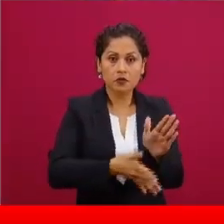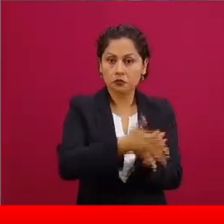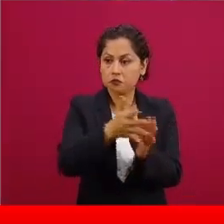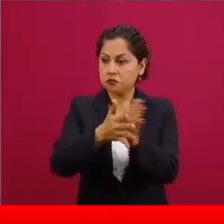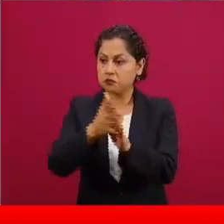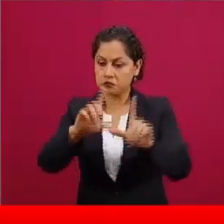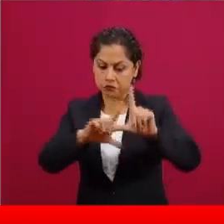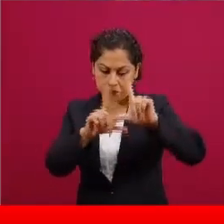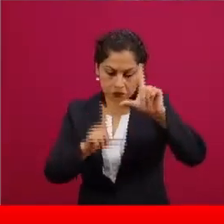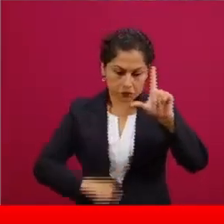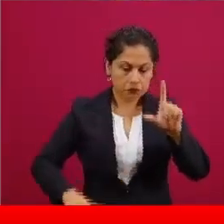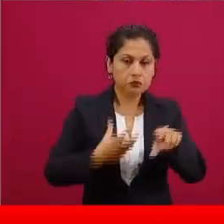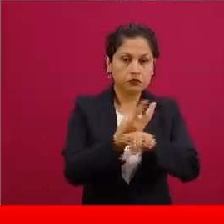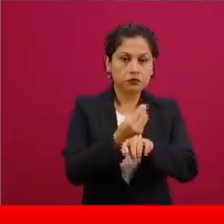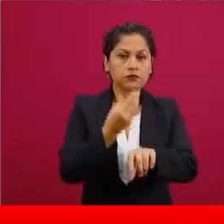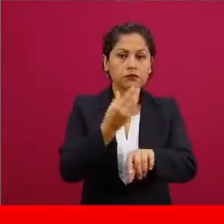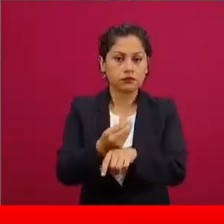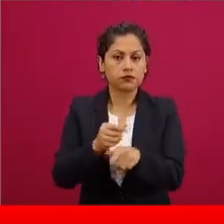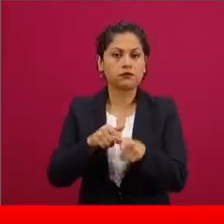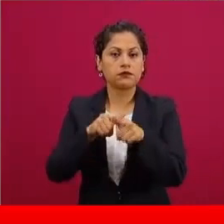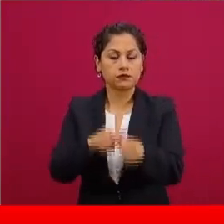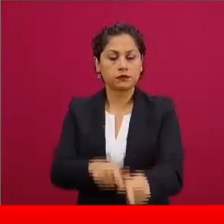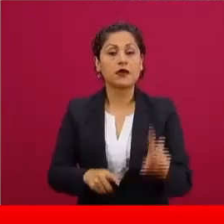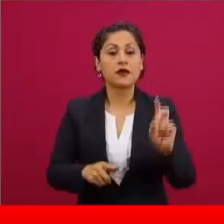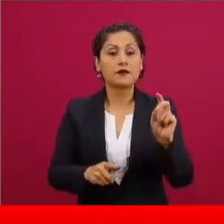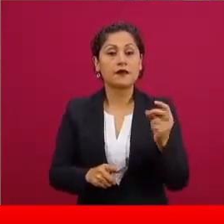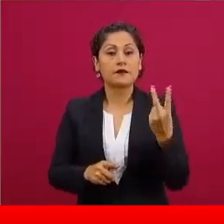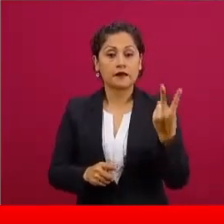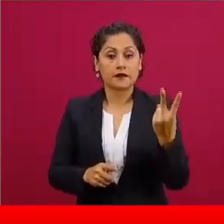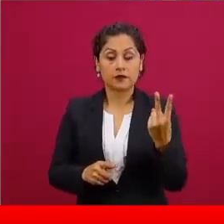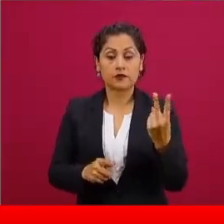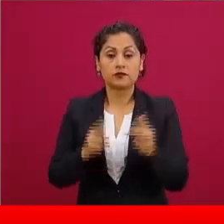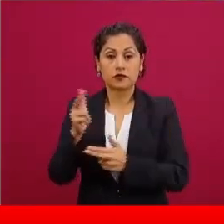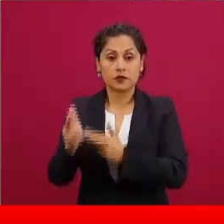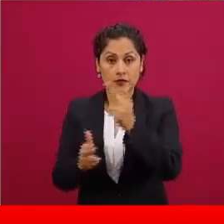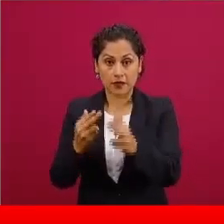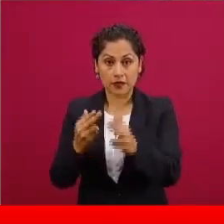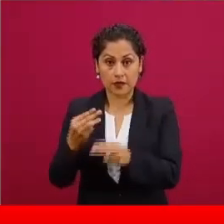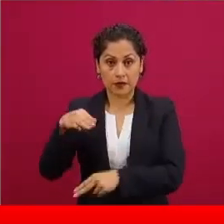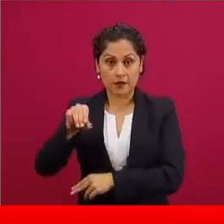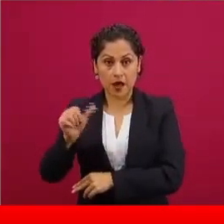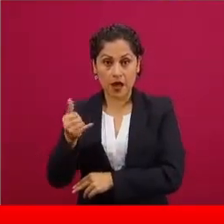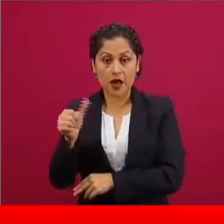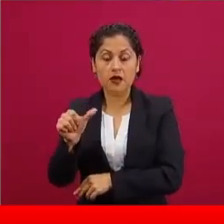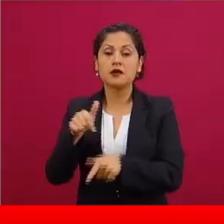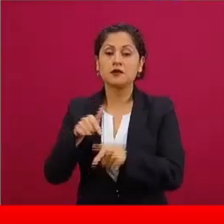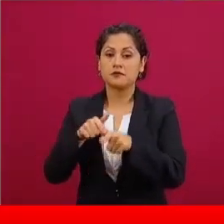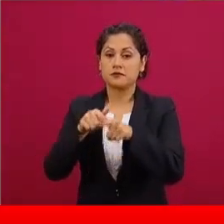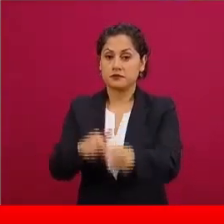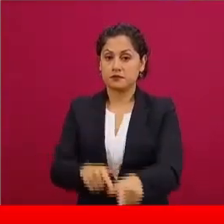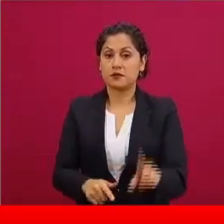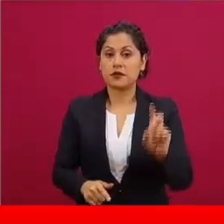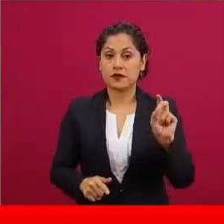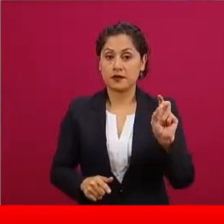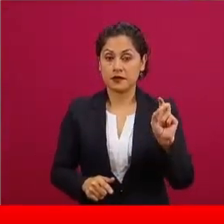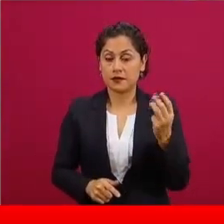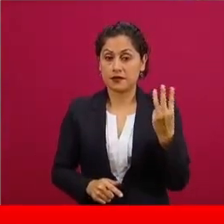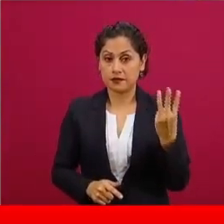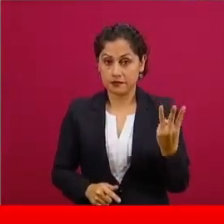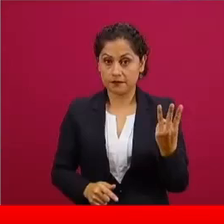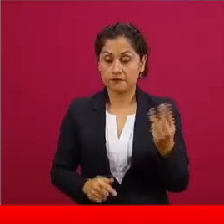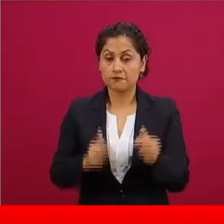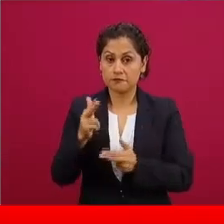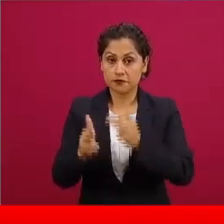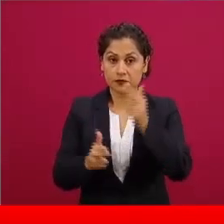32 en maya 33 deben de